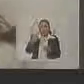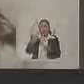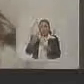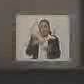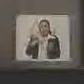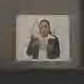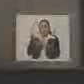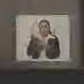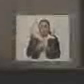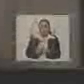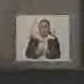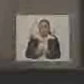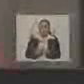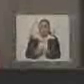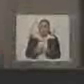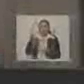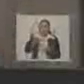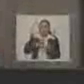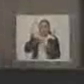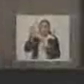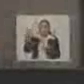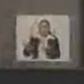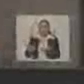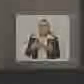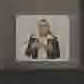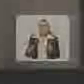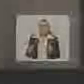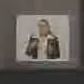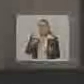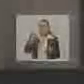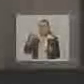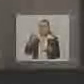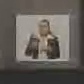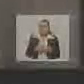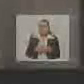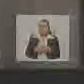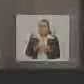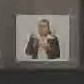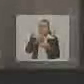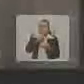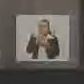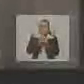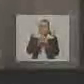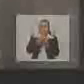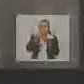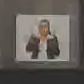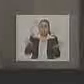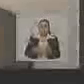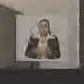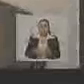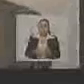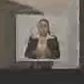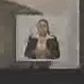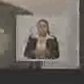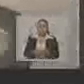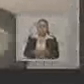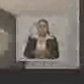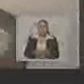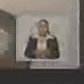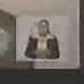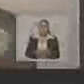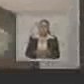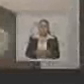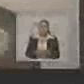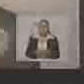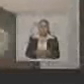gracias. Gracias. Le damos entonces la palabra al candidato del Partido Morena. Adelante. Efectivamente, en